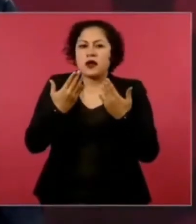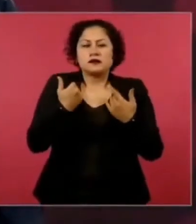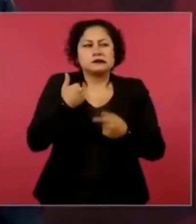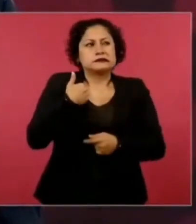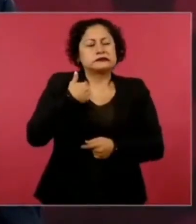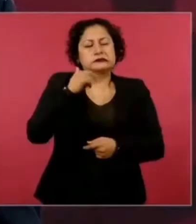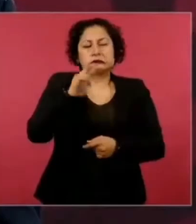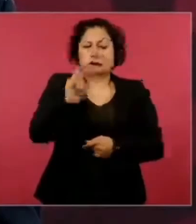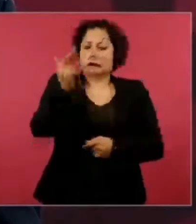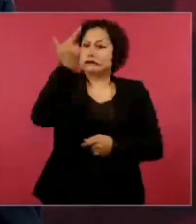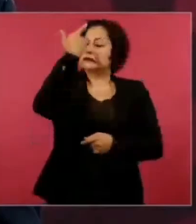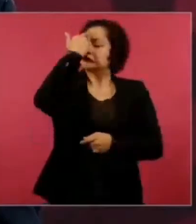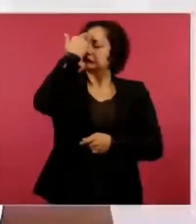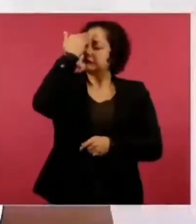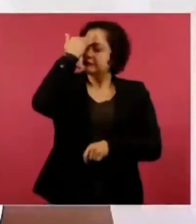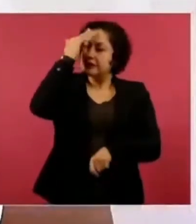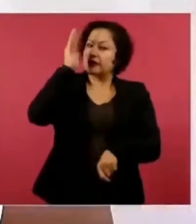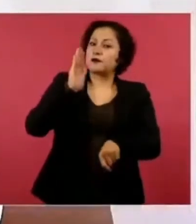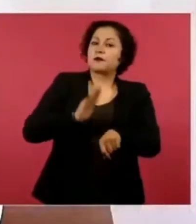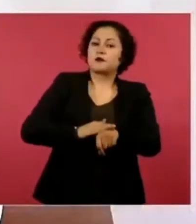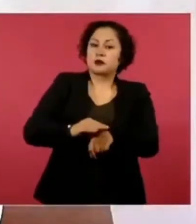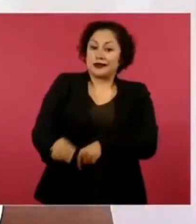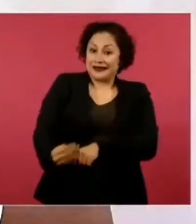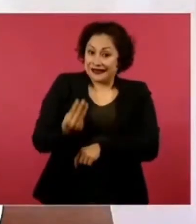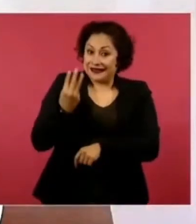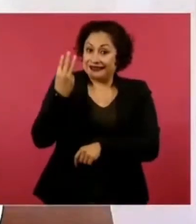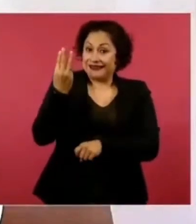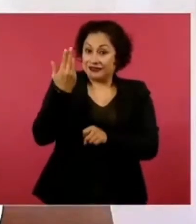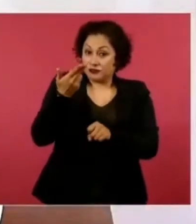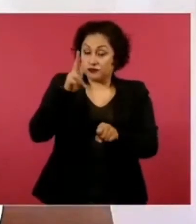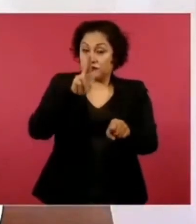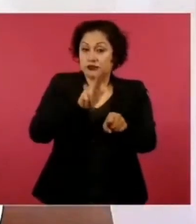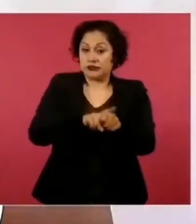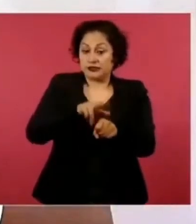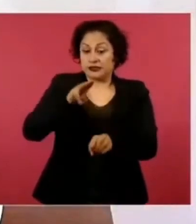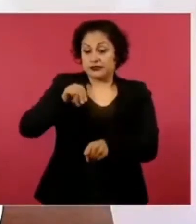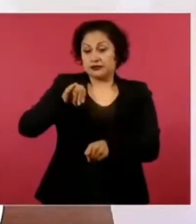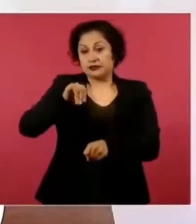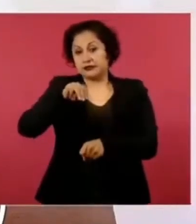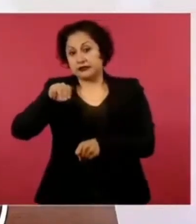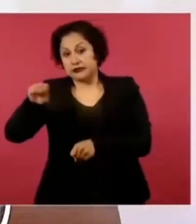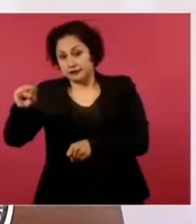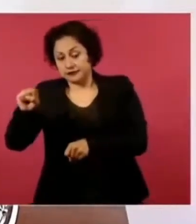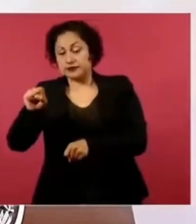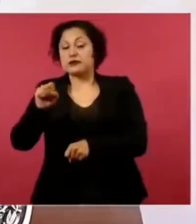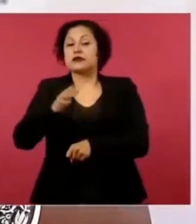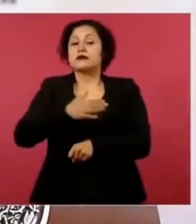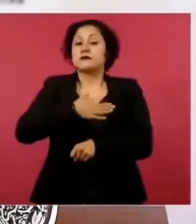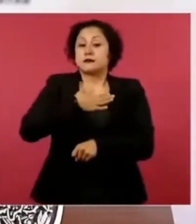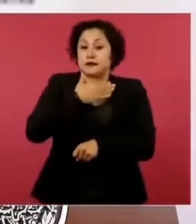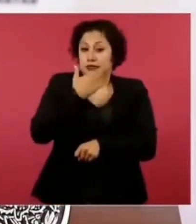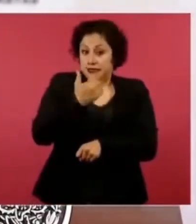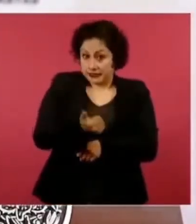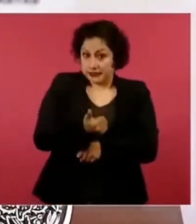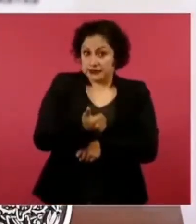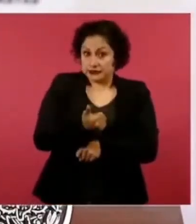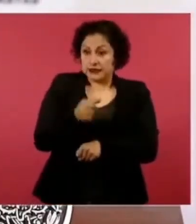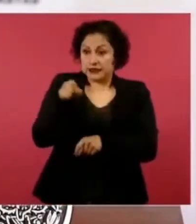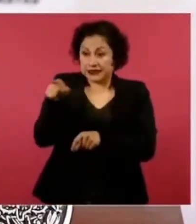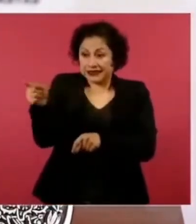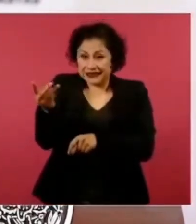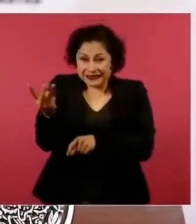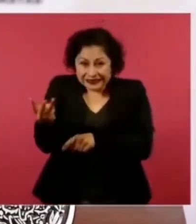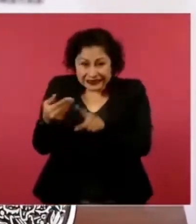tres hospitales del IMSS y el Bienestar, que surgieron hace más de 40